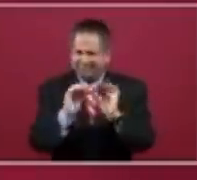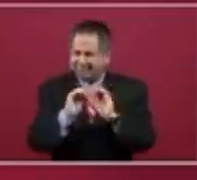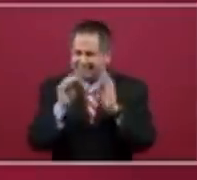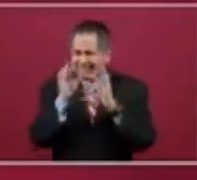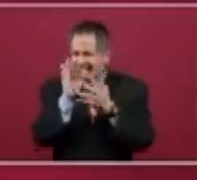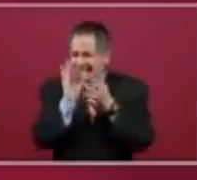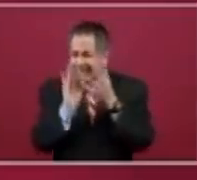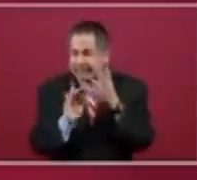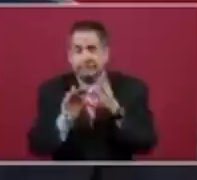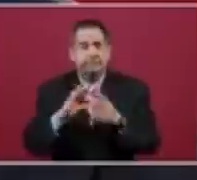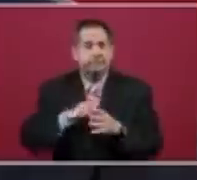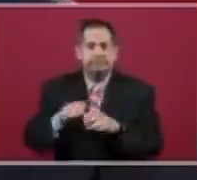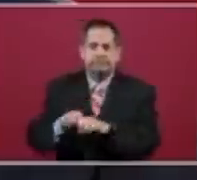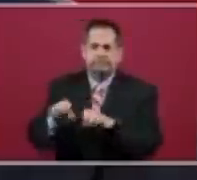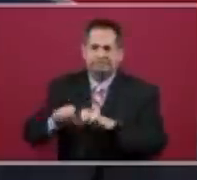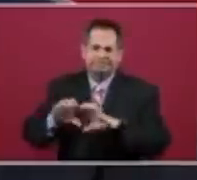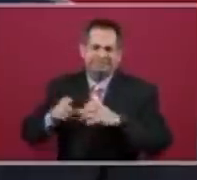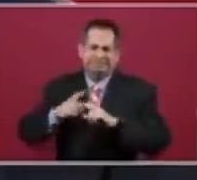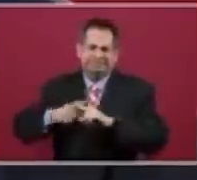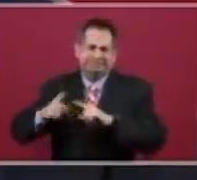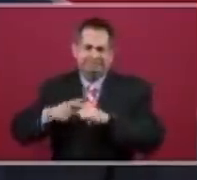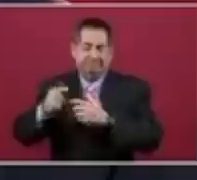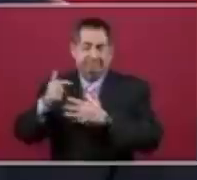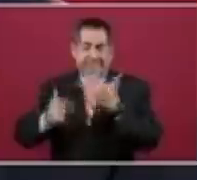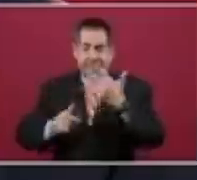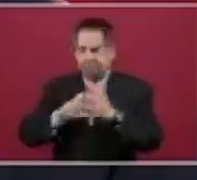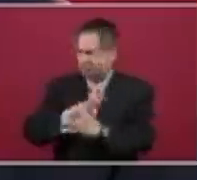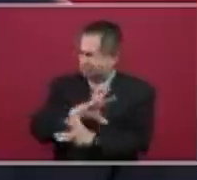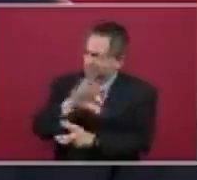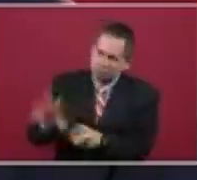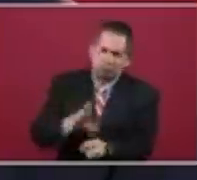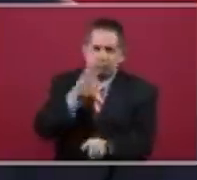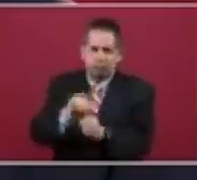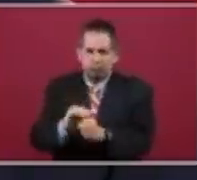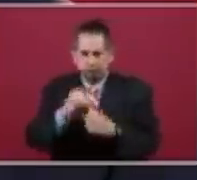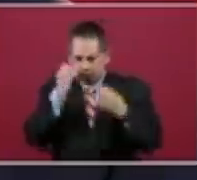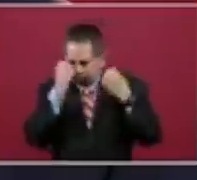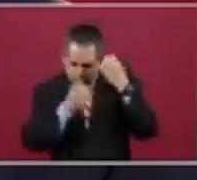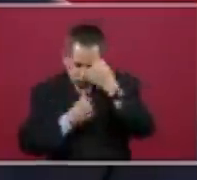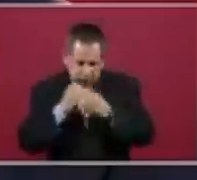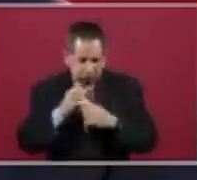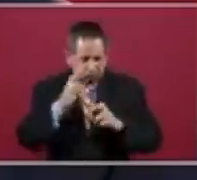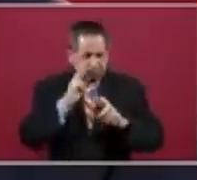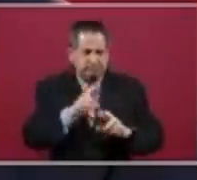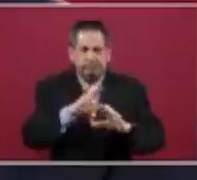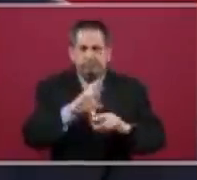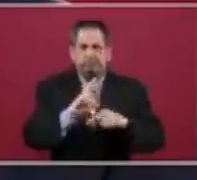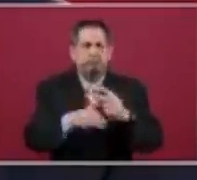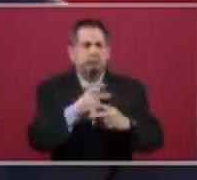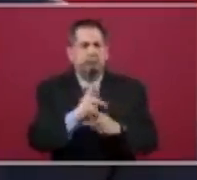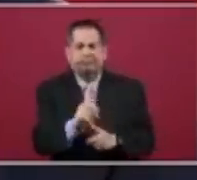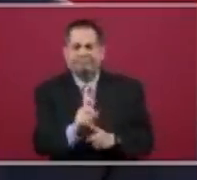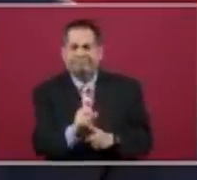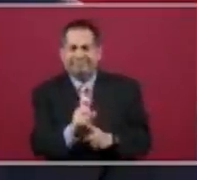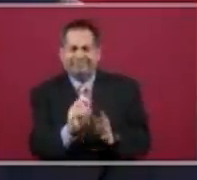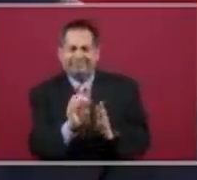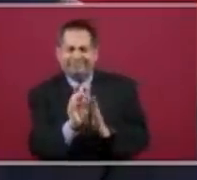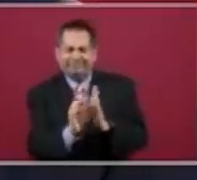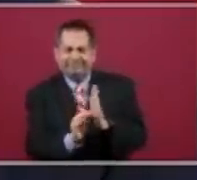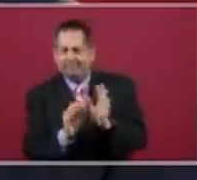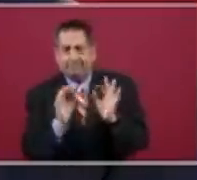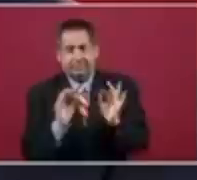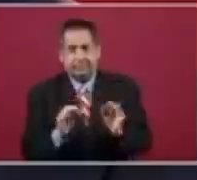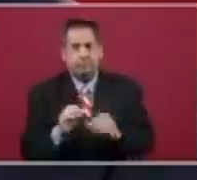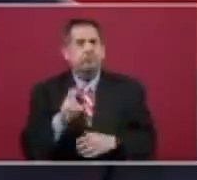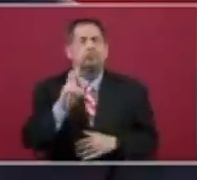acá tenemos un equipo multidisciplinario que va a ver todos los aspectos relacionados al agua, que son varios, ¿no?